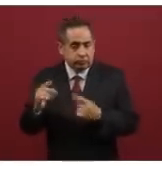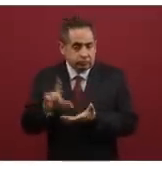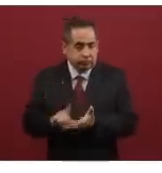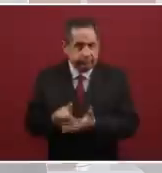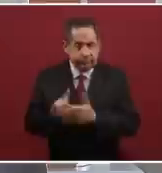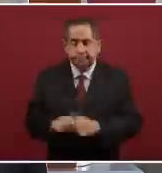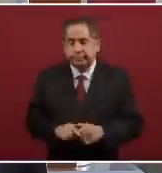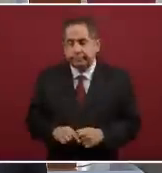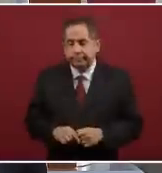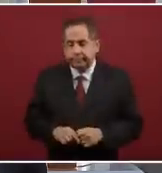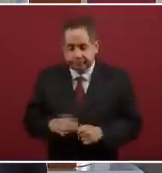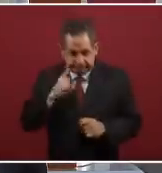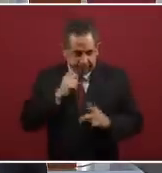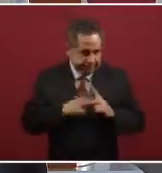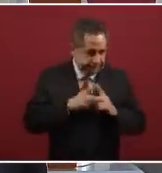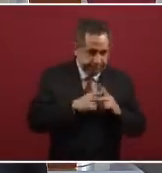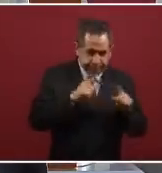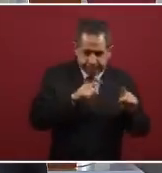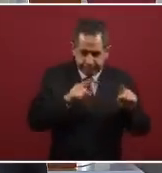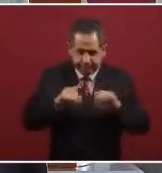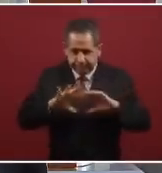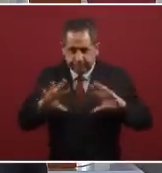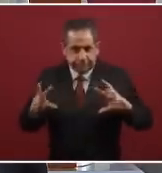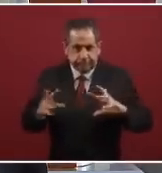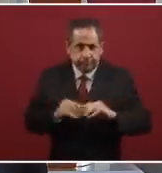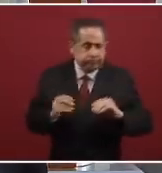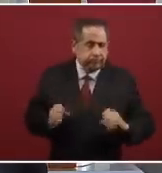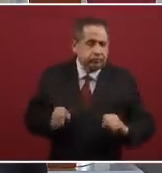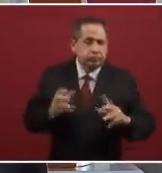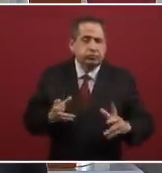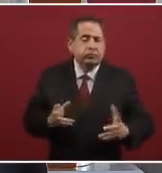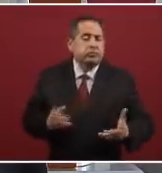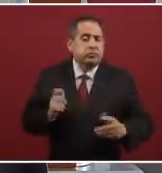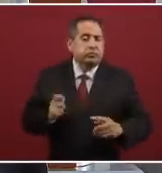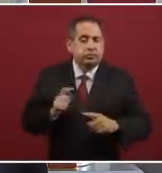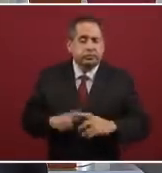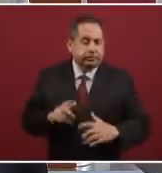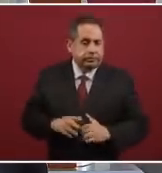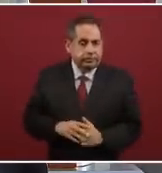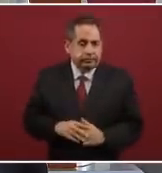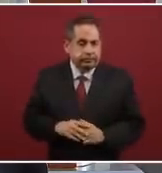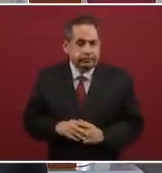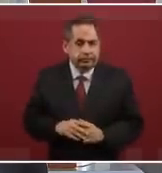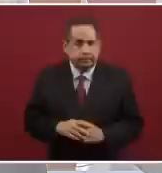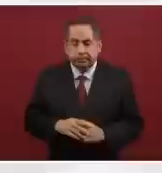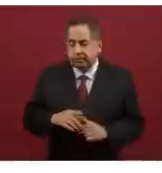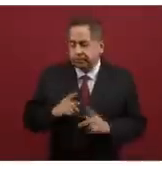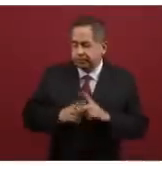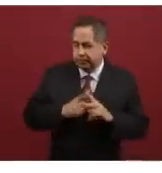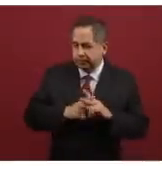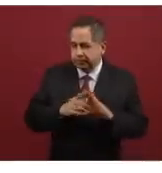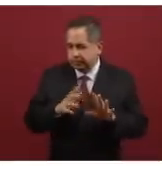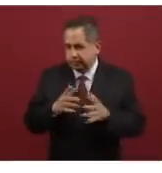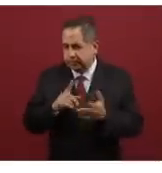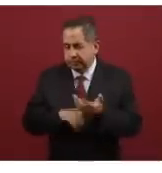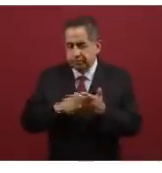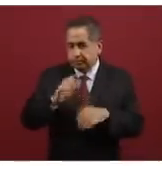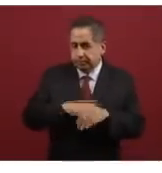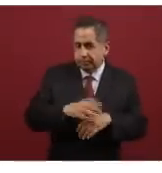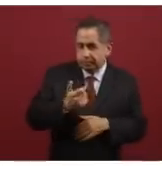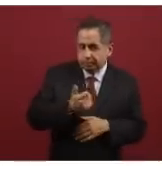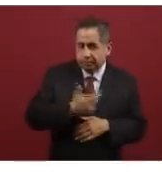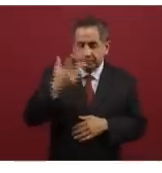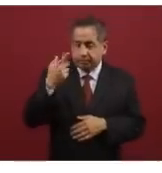vemos por marcas ya acumulado, tenemos que las que están dando en promedio los precios más altos en